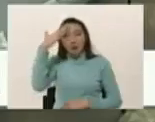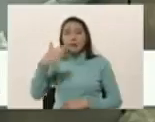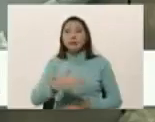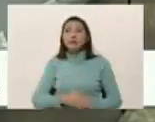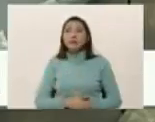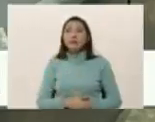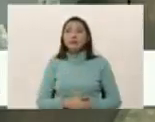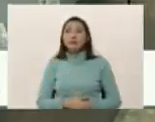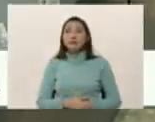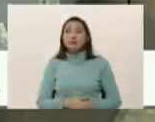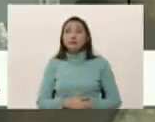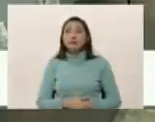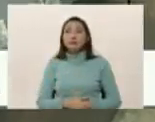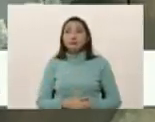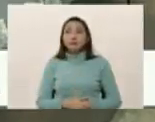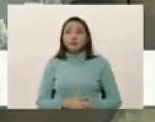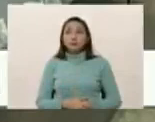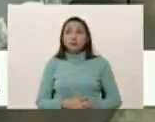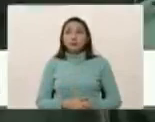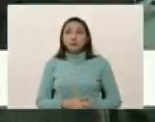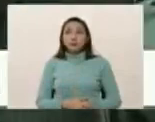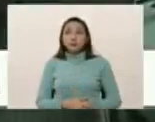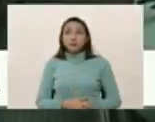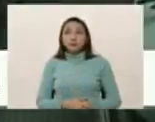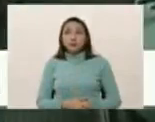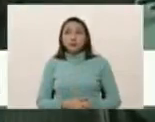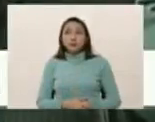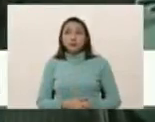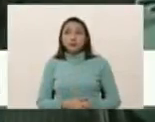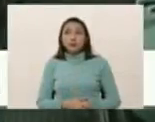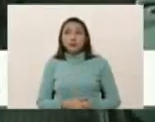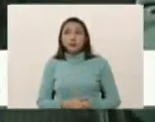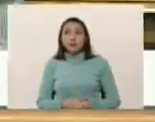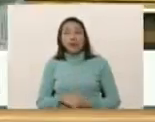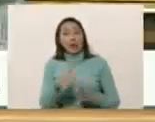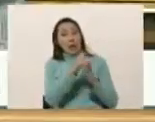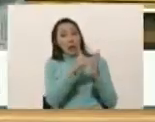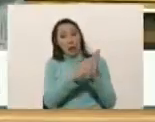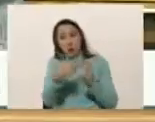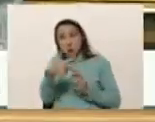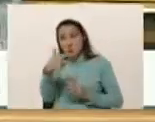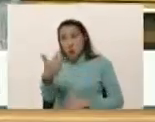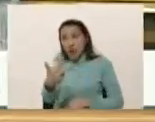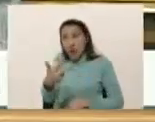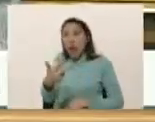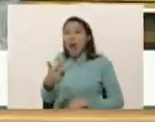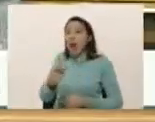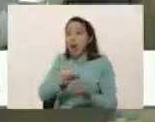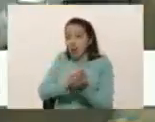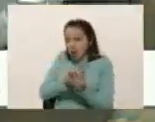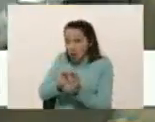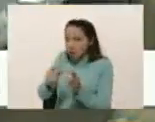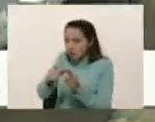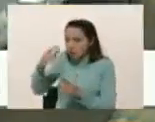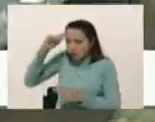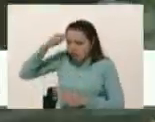en consideración la propuesta del artículo 3 con la corrección hecha por presidencia